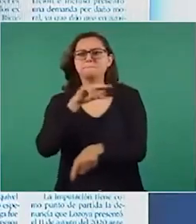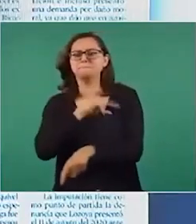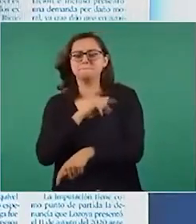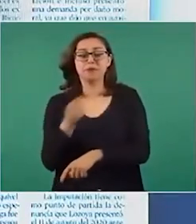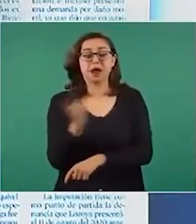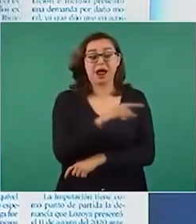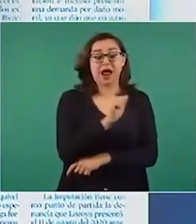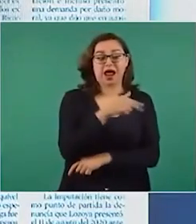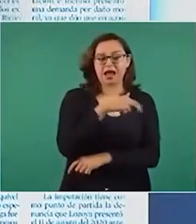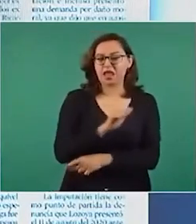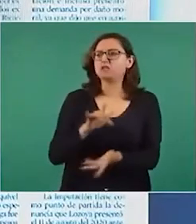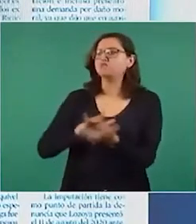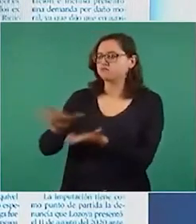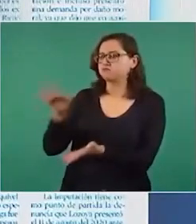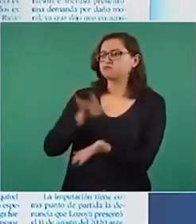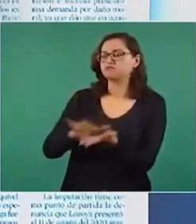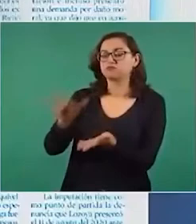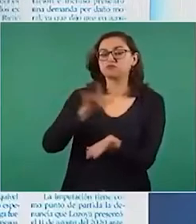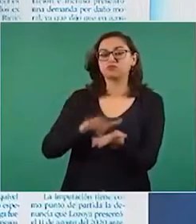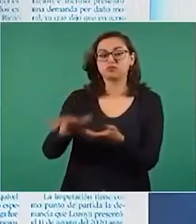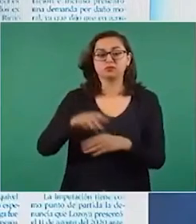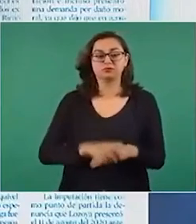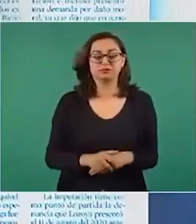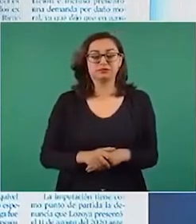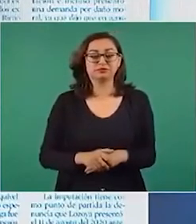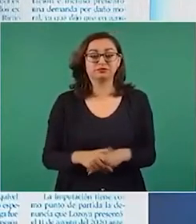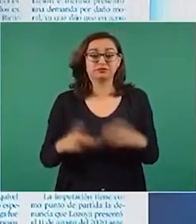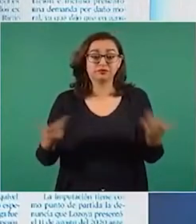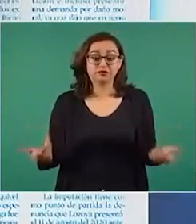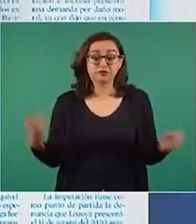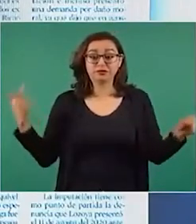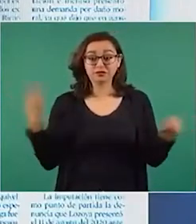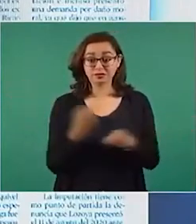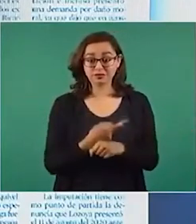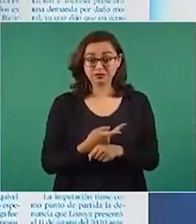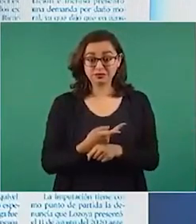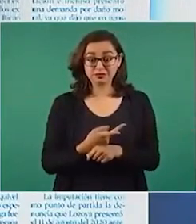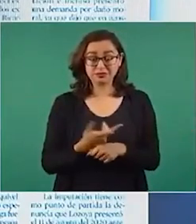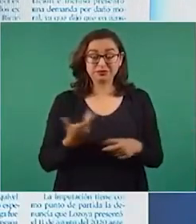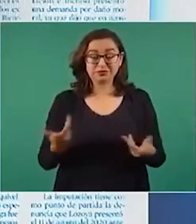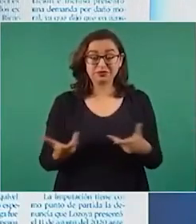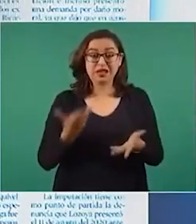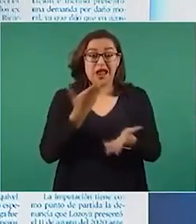Y el director de Pemex, de ese entonces, lo acusa